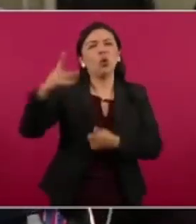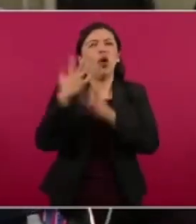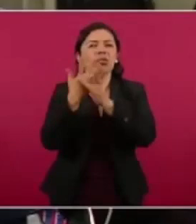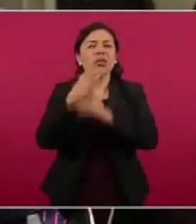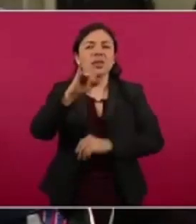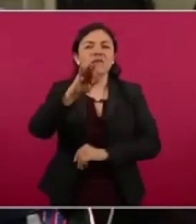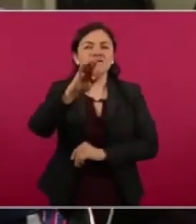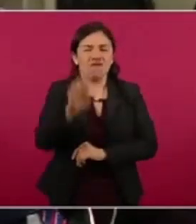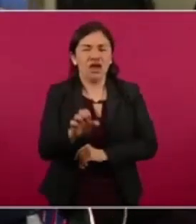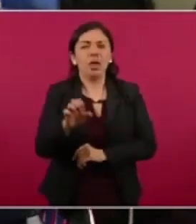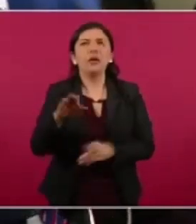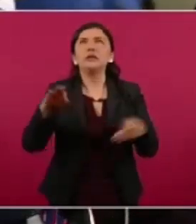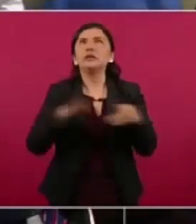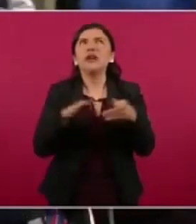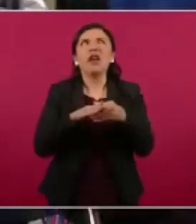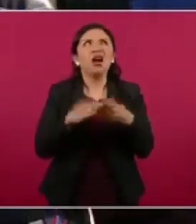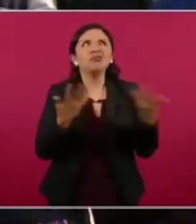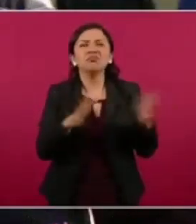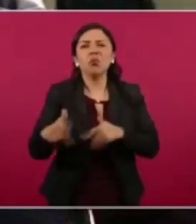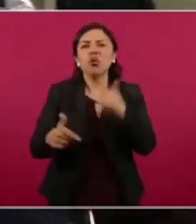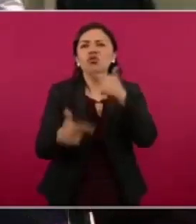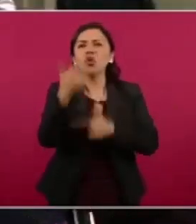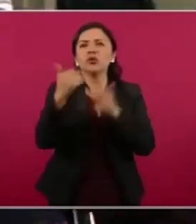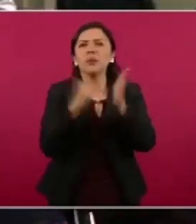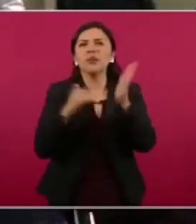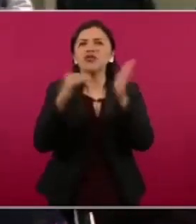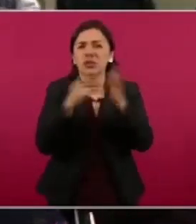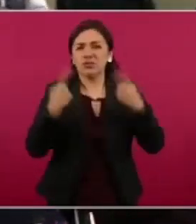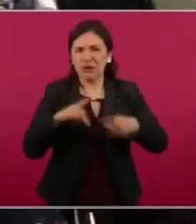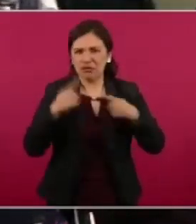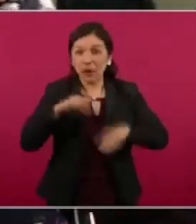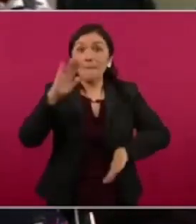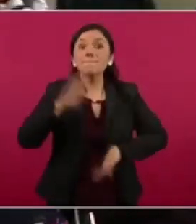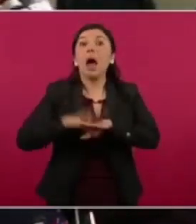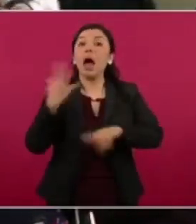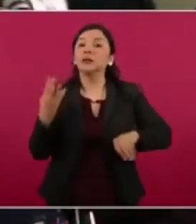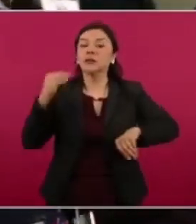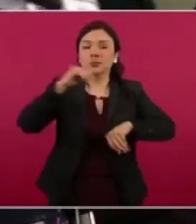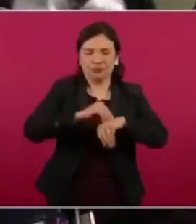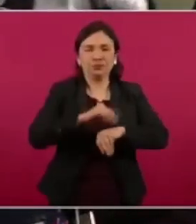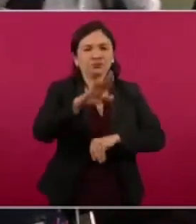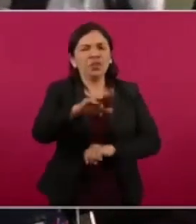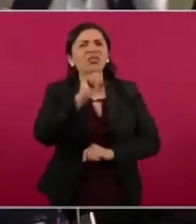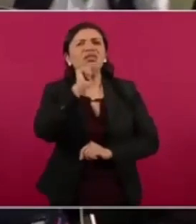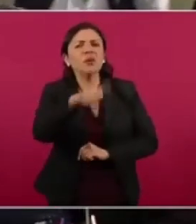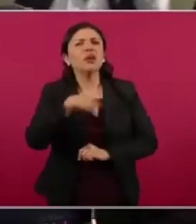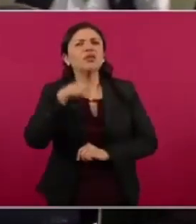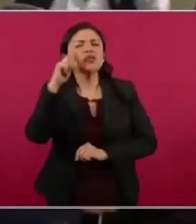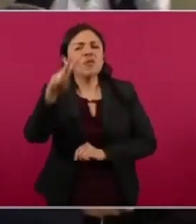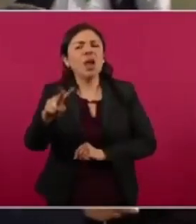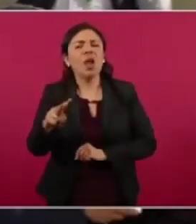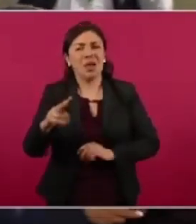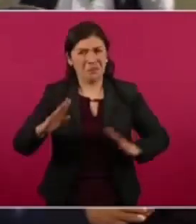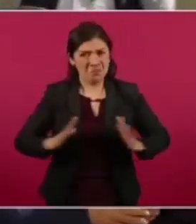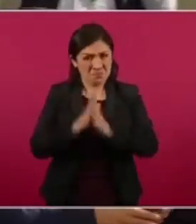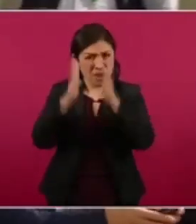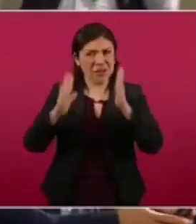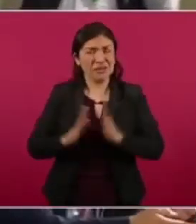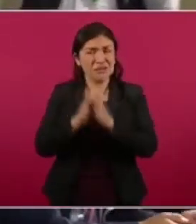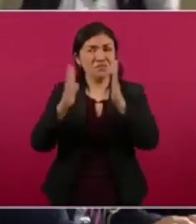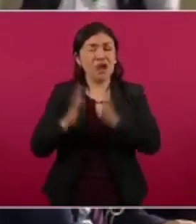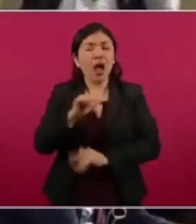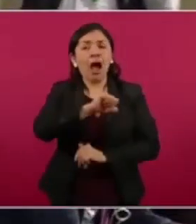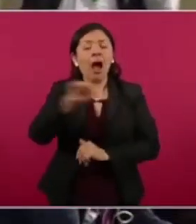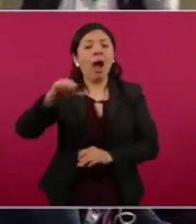son cerca de 12 millones de personas más. Lo que vemos también es que hay poca participación de